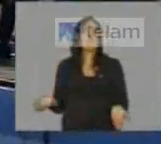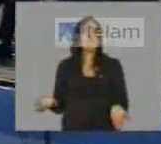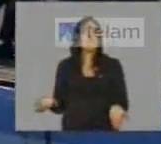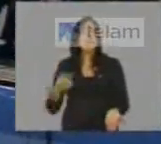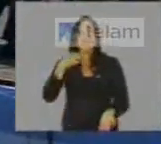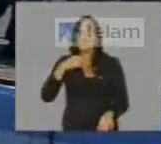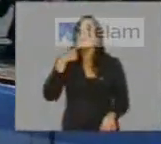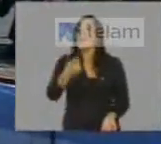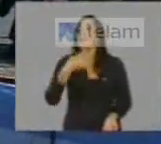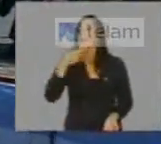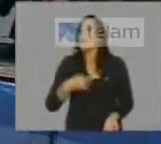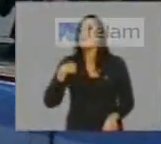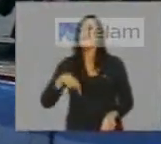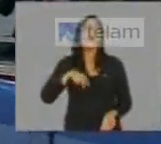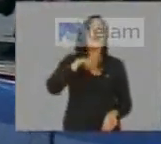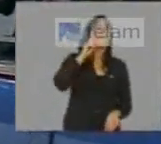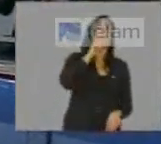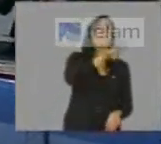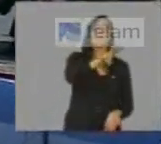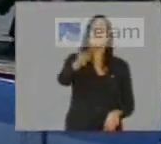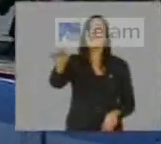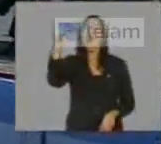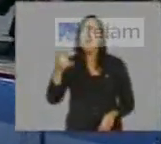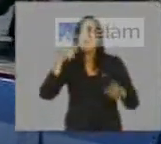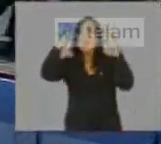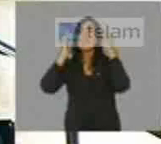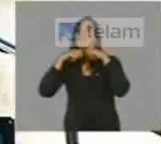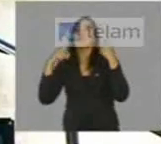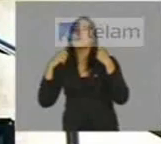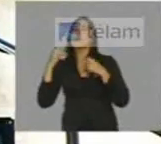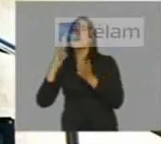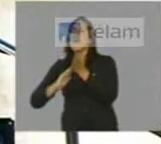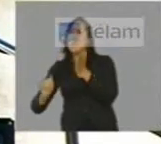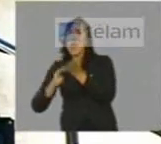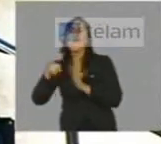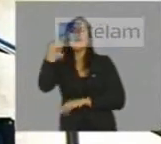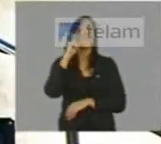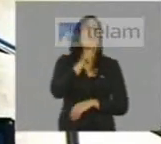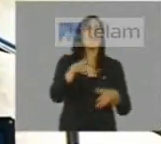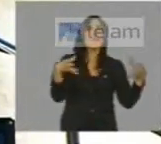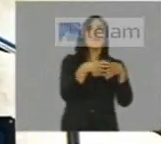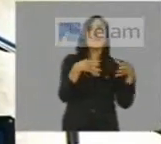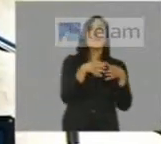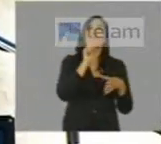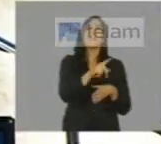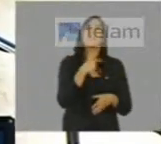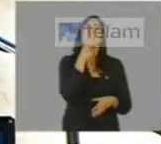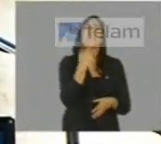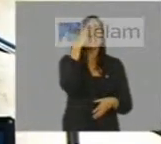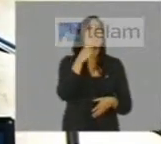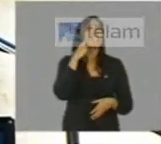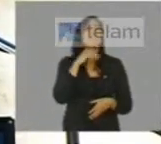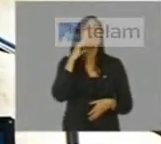Veo de aquí pañuelos blancos y de hijos, 35 años esperando